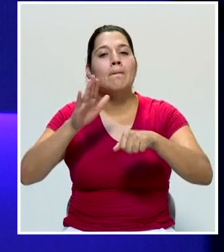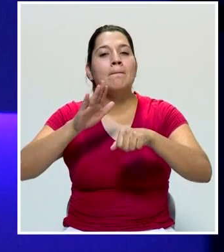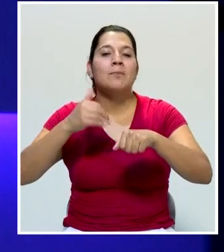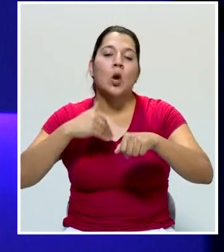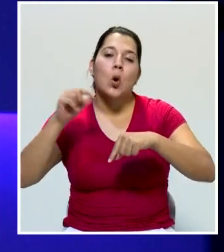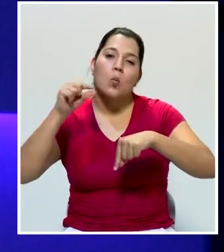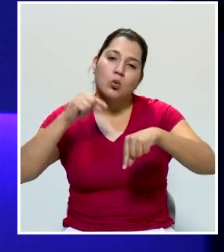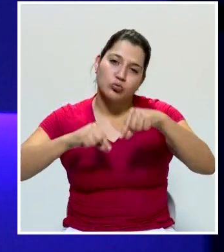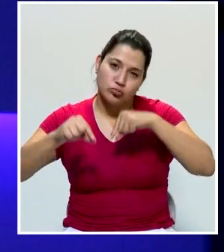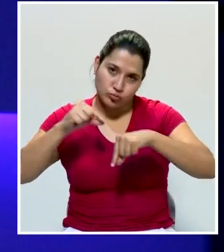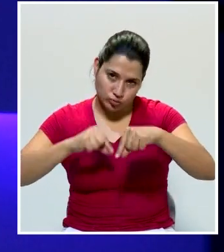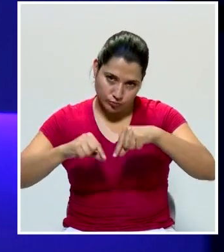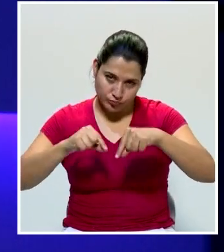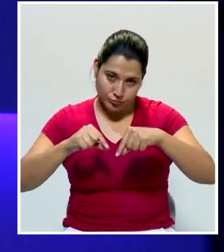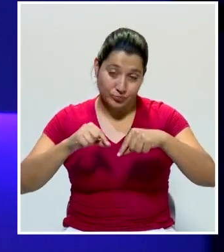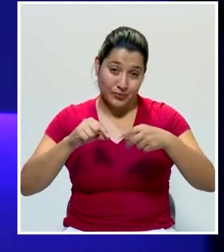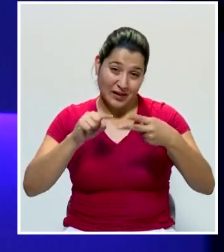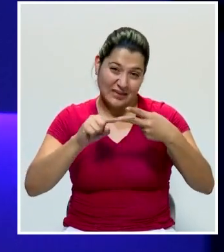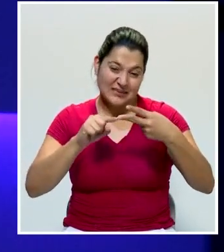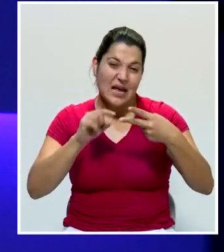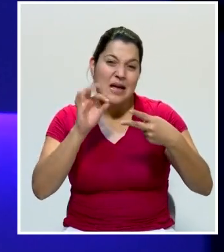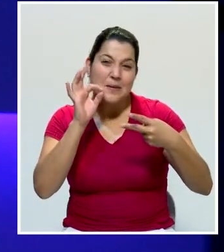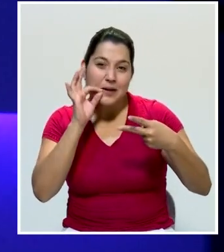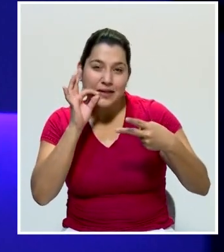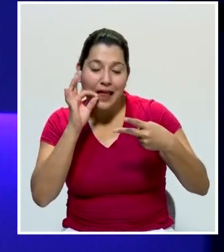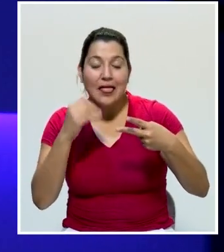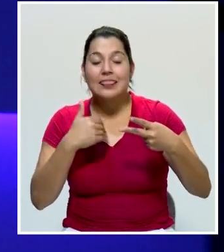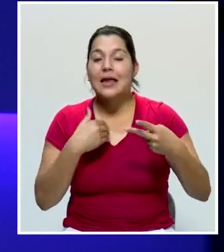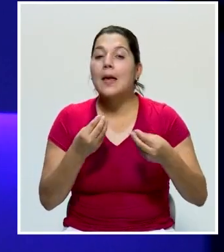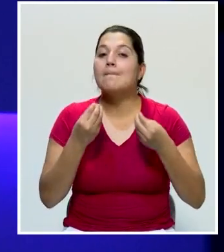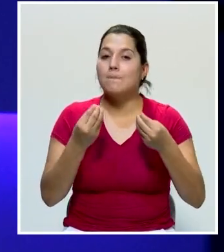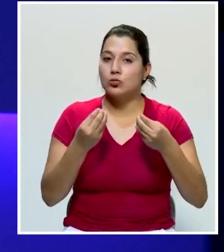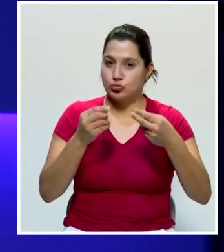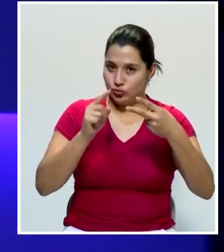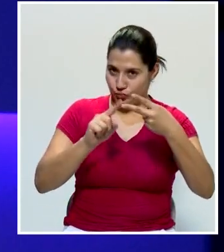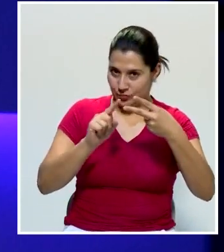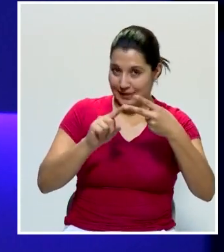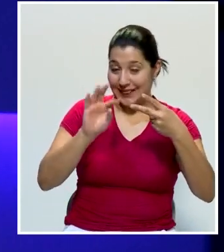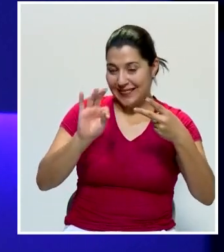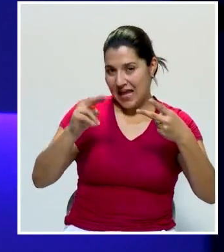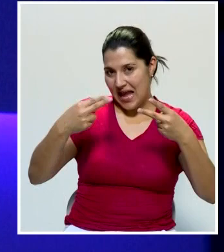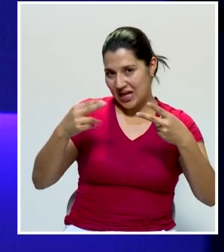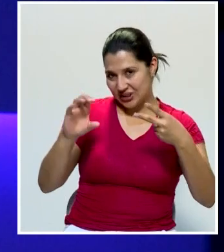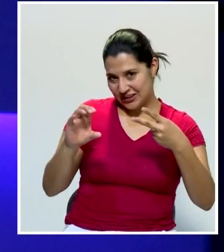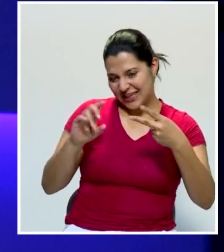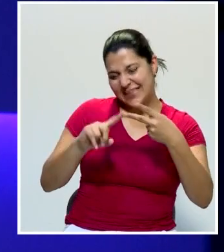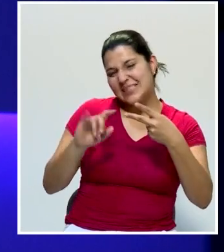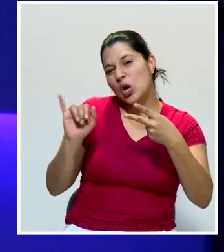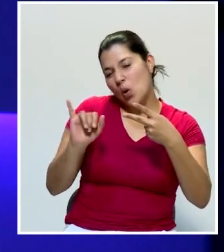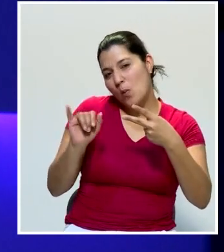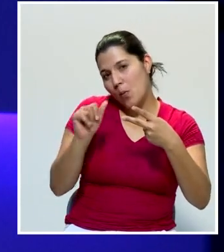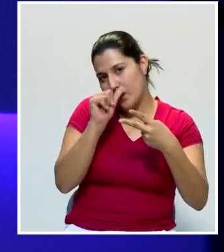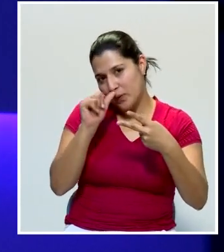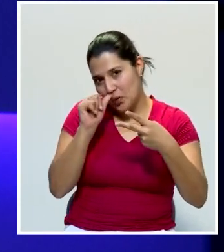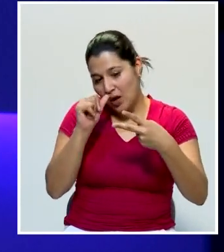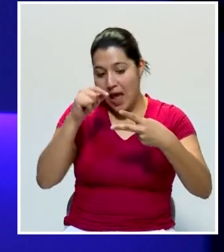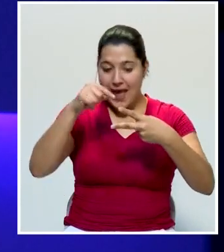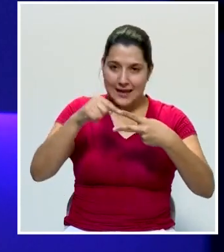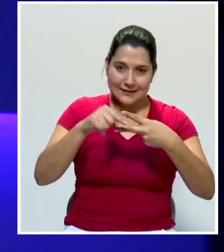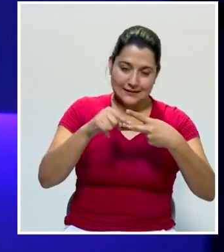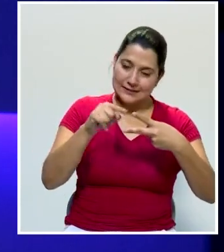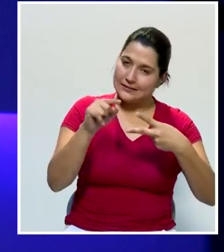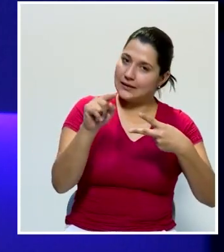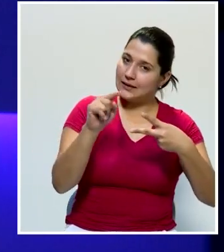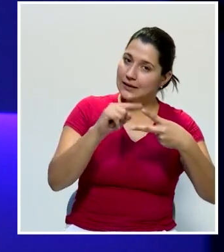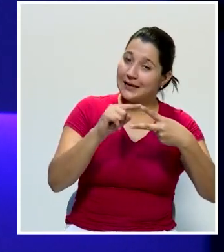que conocemos como marihuana tiene alta concentración de THC. El cáñamo, por el contrario,